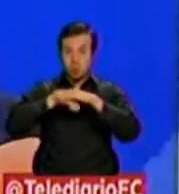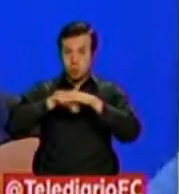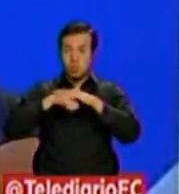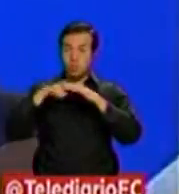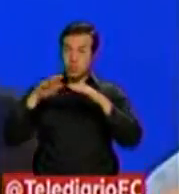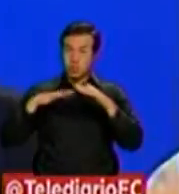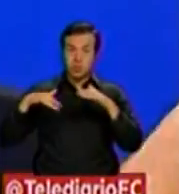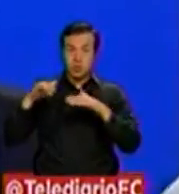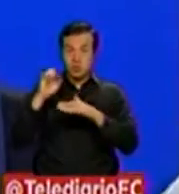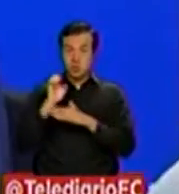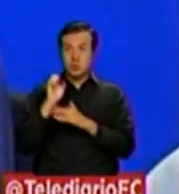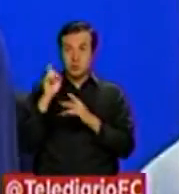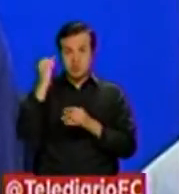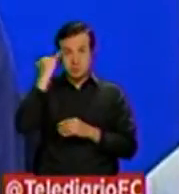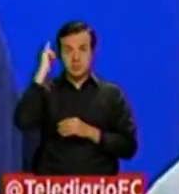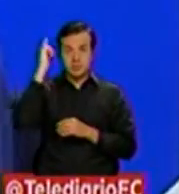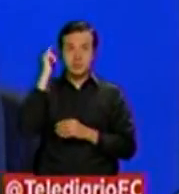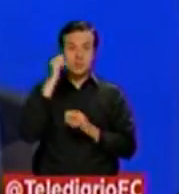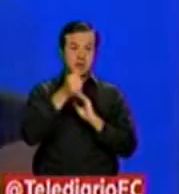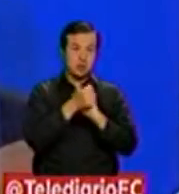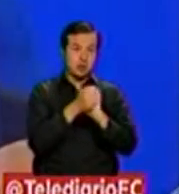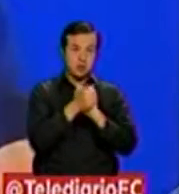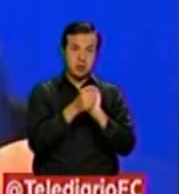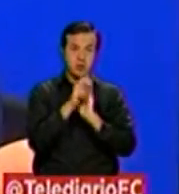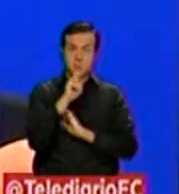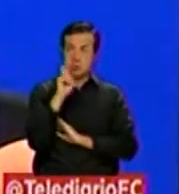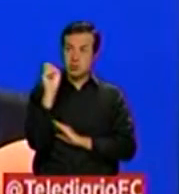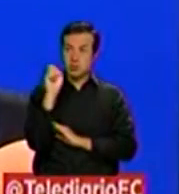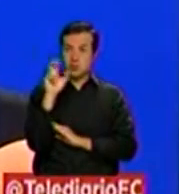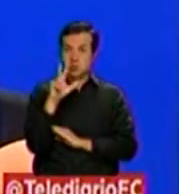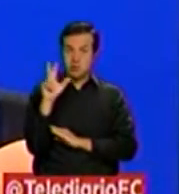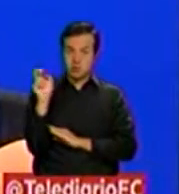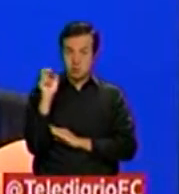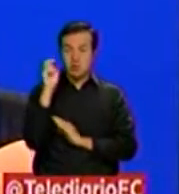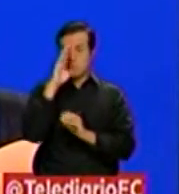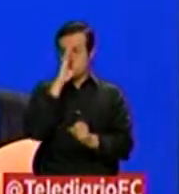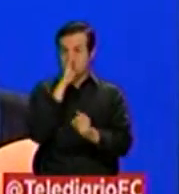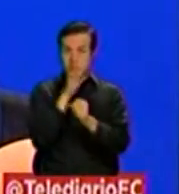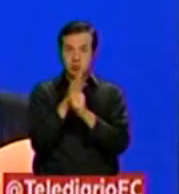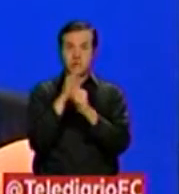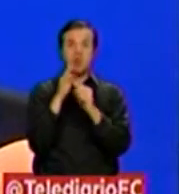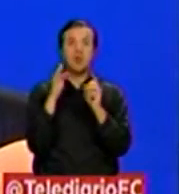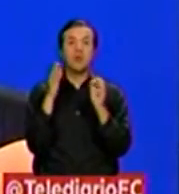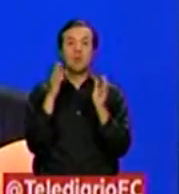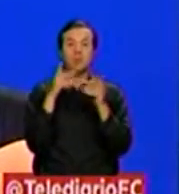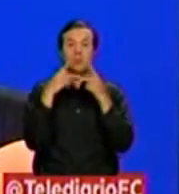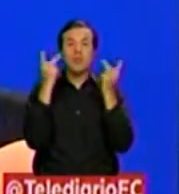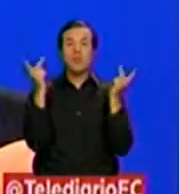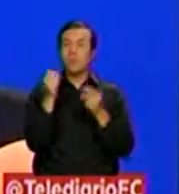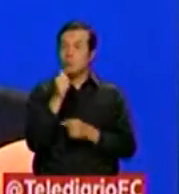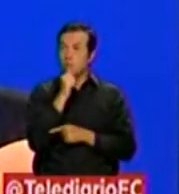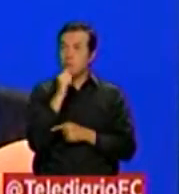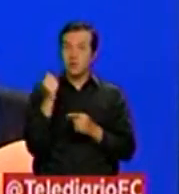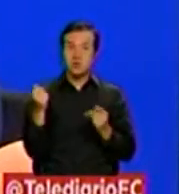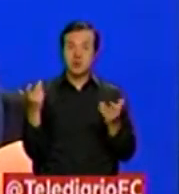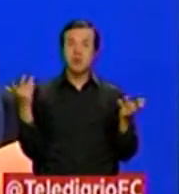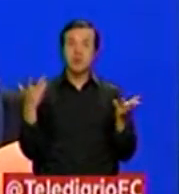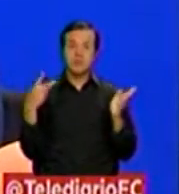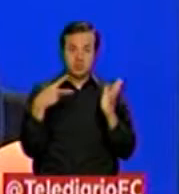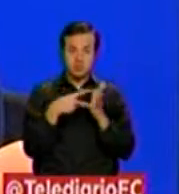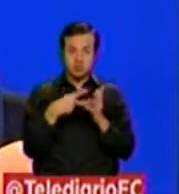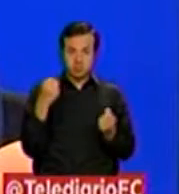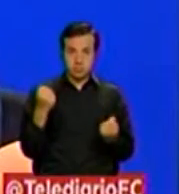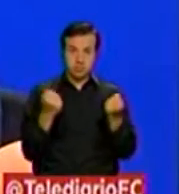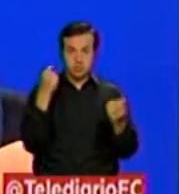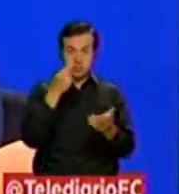en el Ecuador. Lanzamos la iniciativa Galápagos 2030. Nosotros estamos apostándole a la movilidad eléctrica en lo público y en lo privado. Lo hacemos a través de facilitar